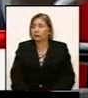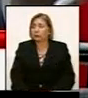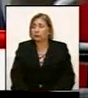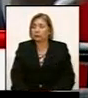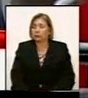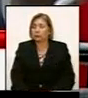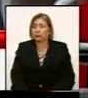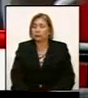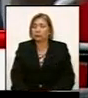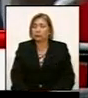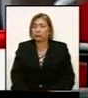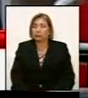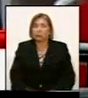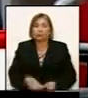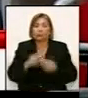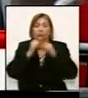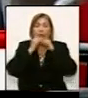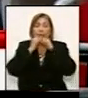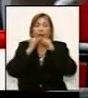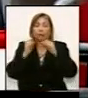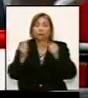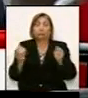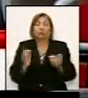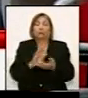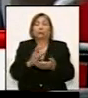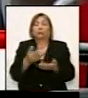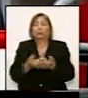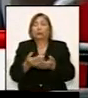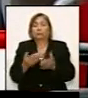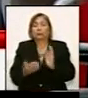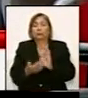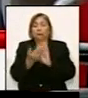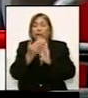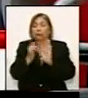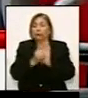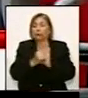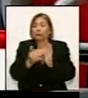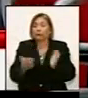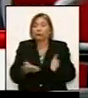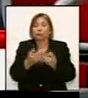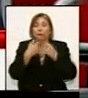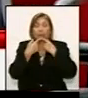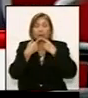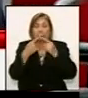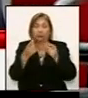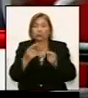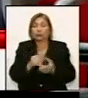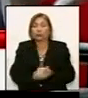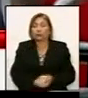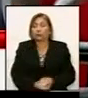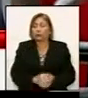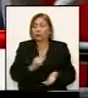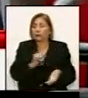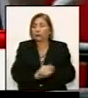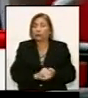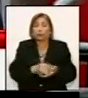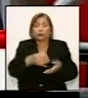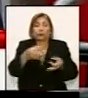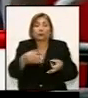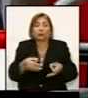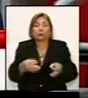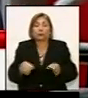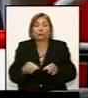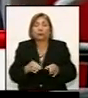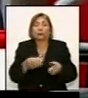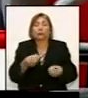que el secretario general presente ha declarado que él las realiza